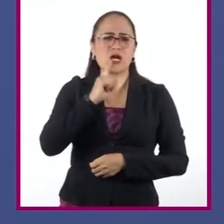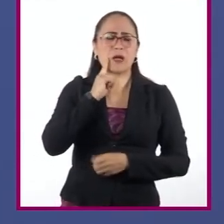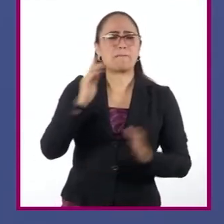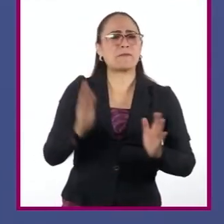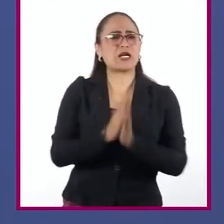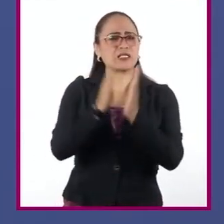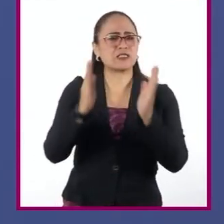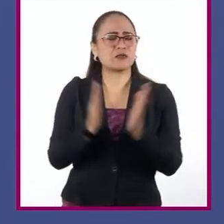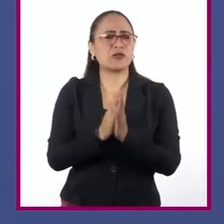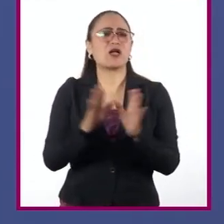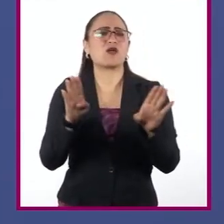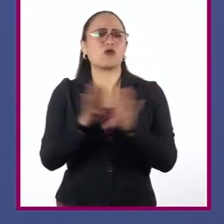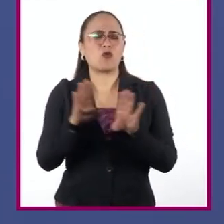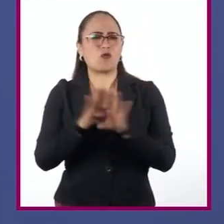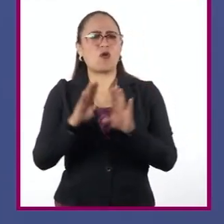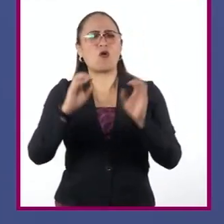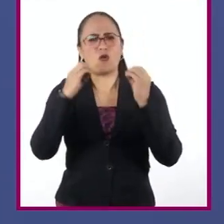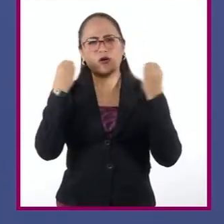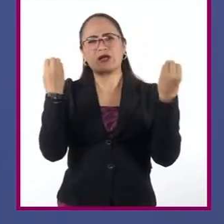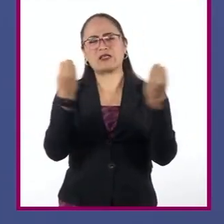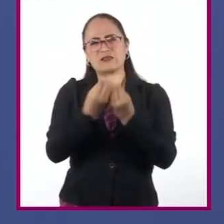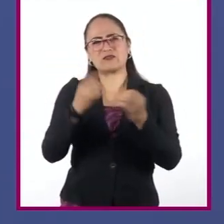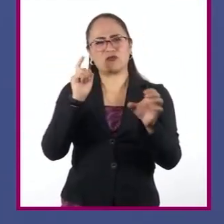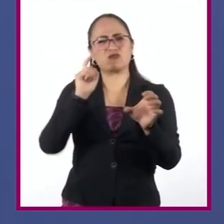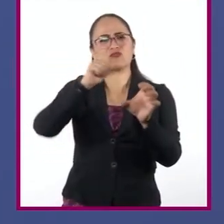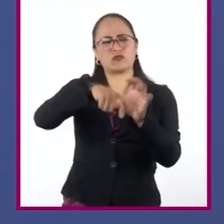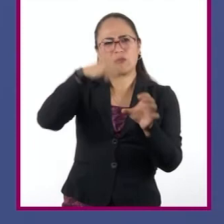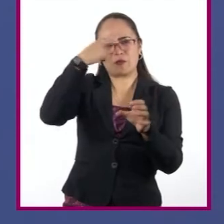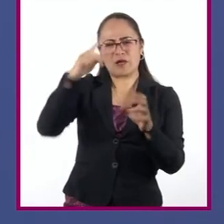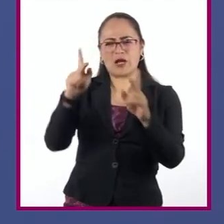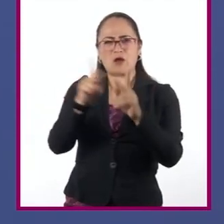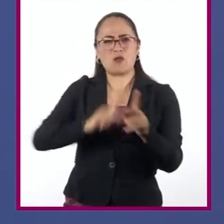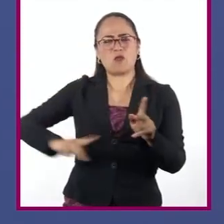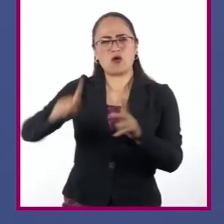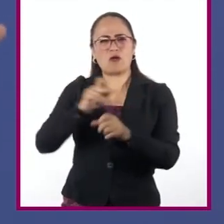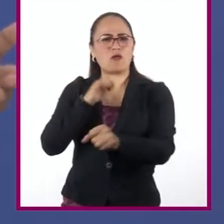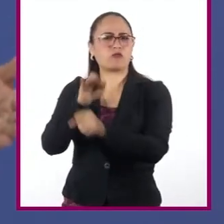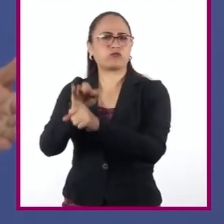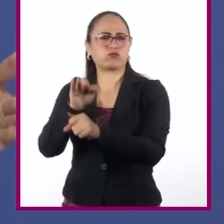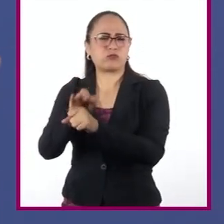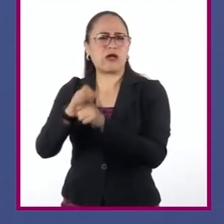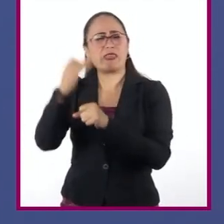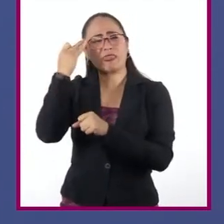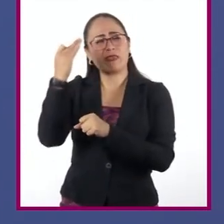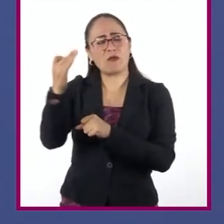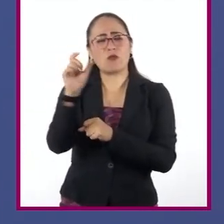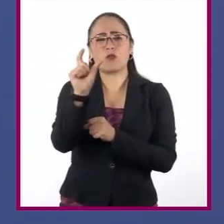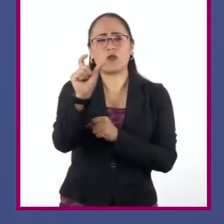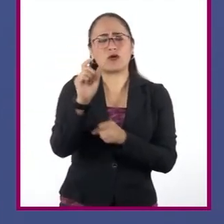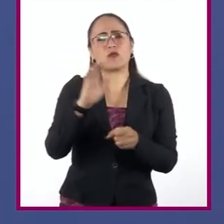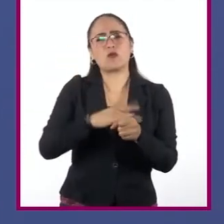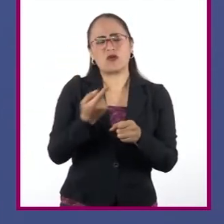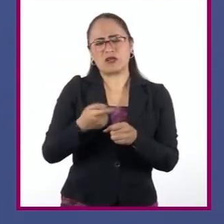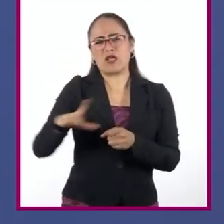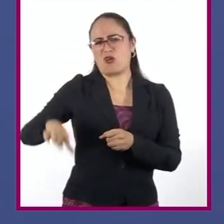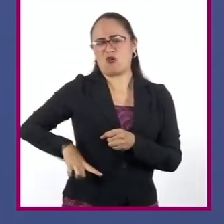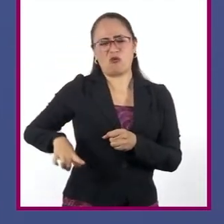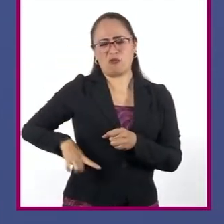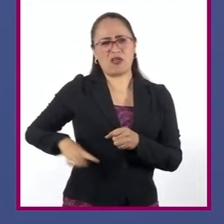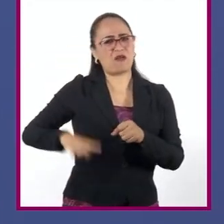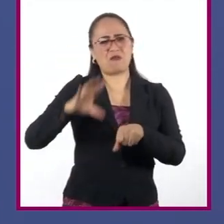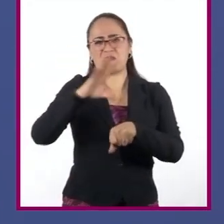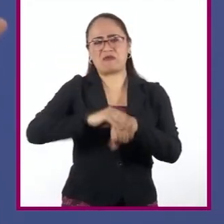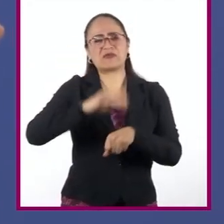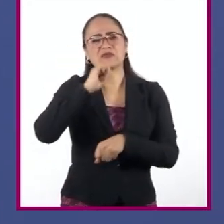una organización para defender a su pueblo durante poco tiempo, pues las condiciones políticas de esa época no se lo